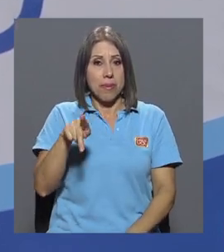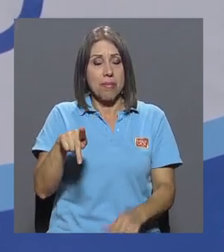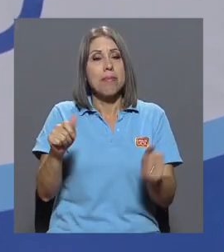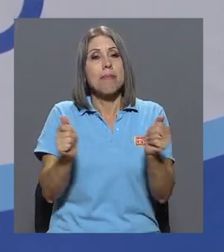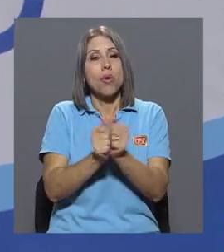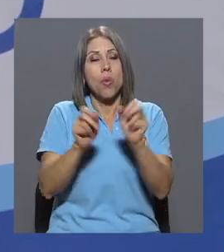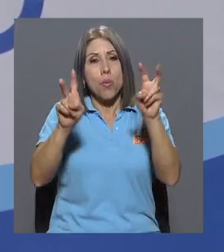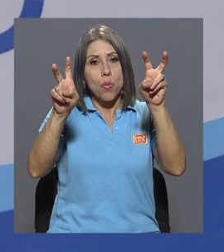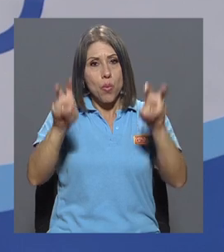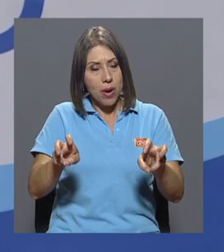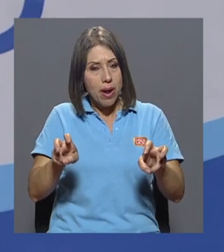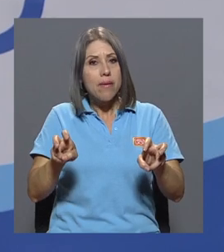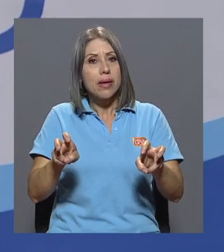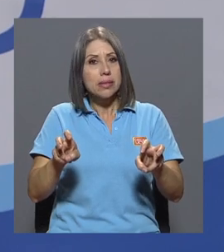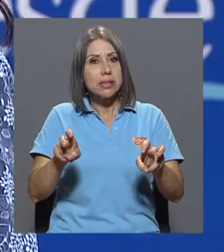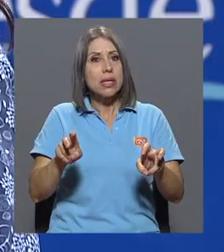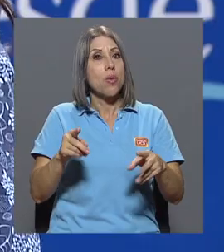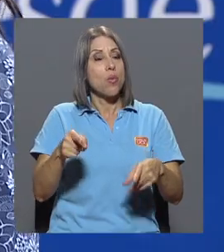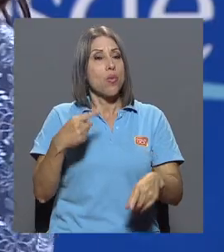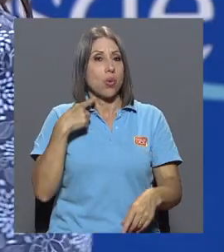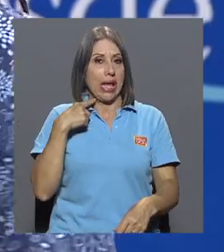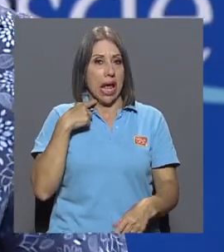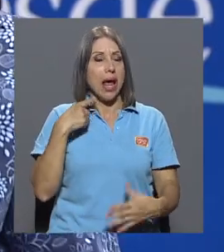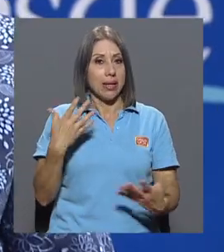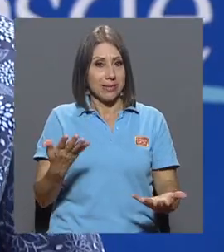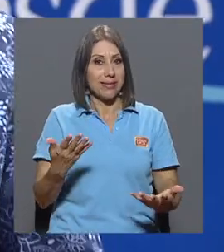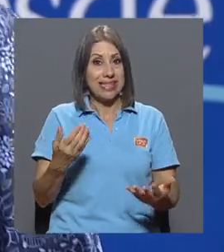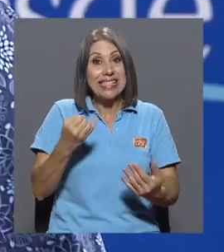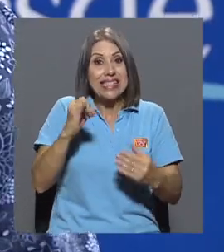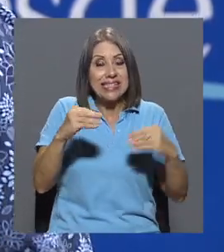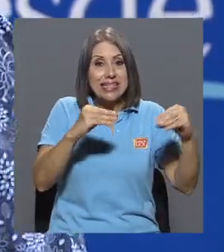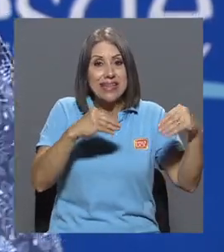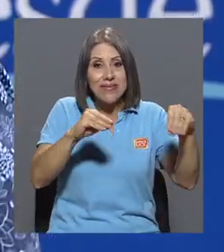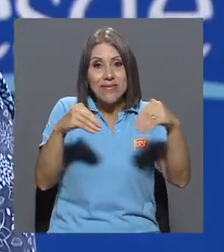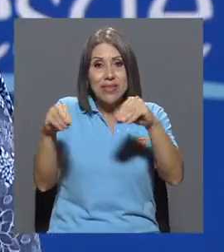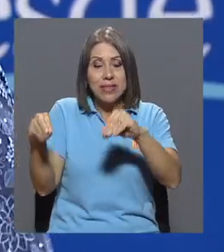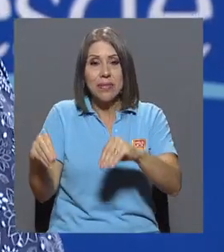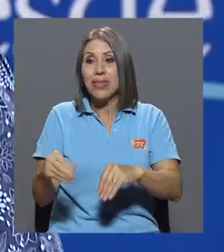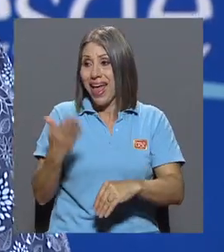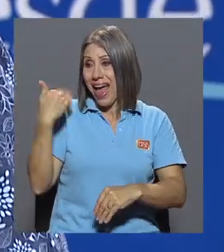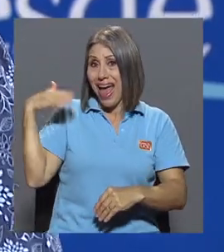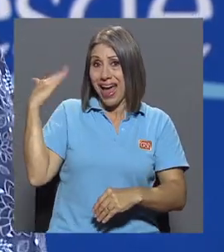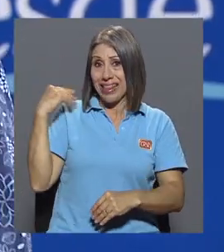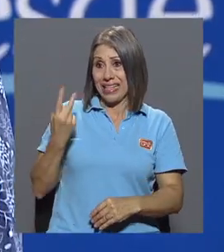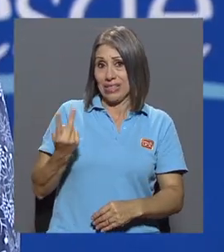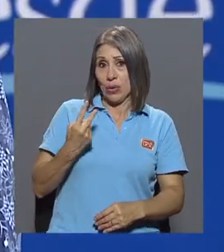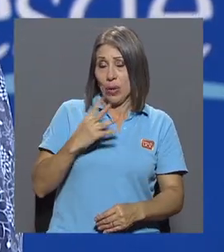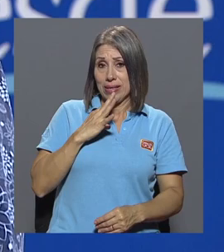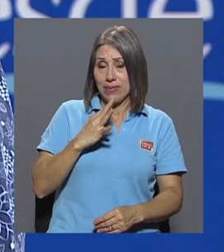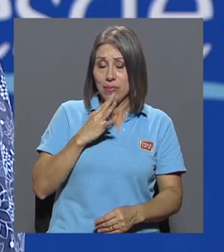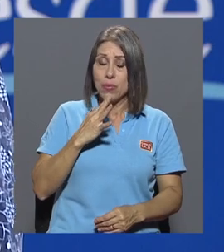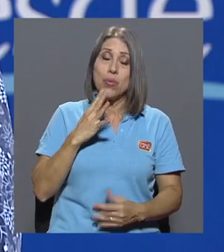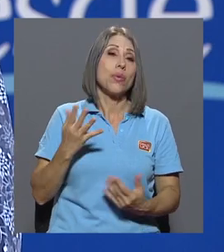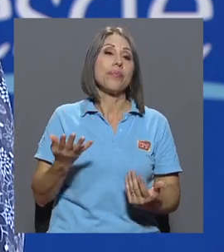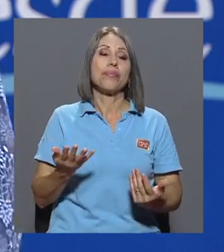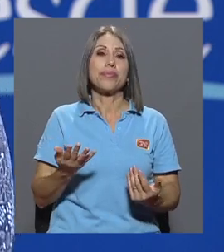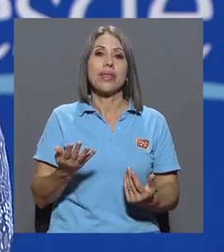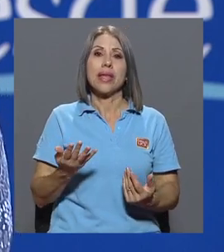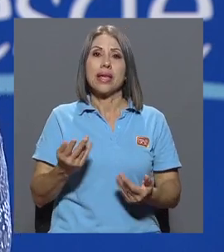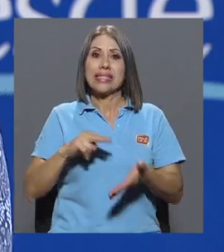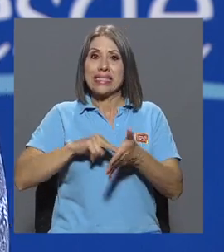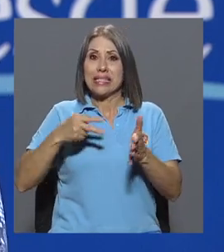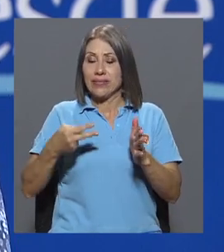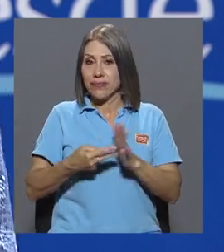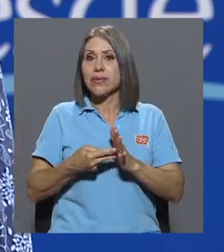son muy caras que hace un rato no estábamos preparando la entrevista es decir lo que